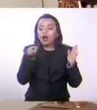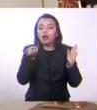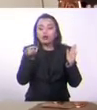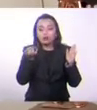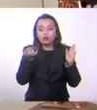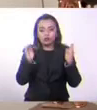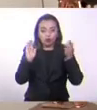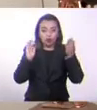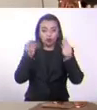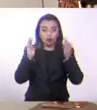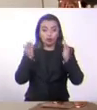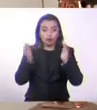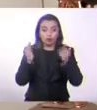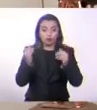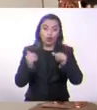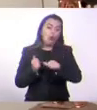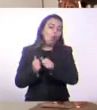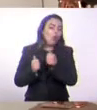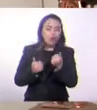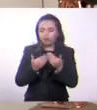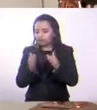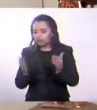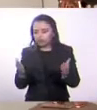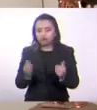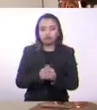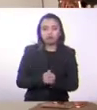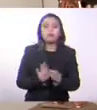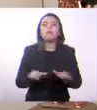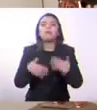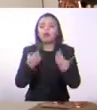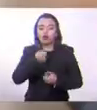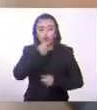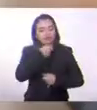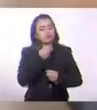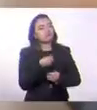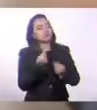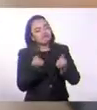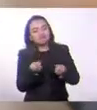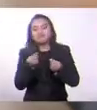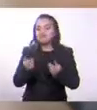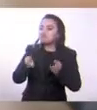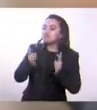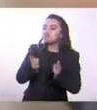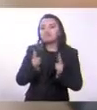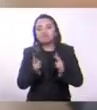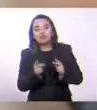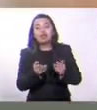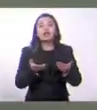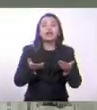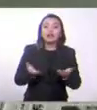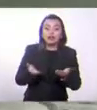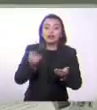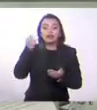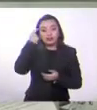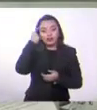dar contraste con las ideas. Ahora pasaremos a nuestra cápsula de la semana.